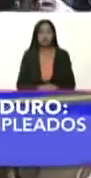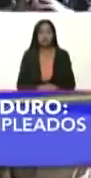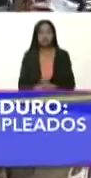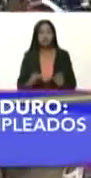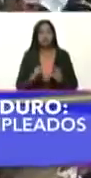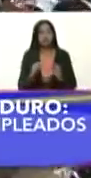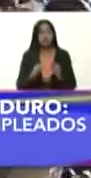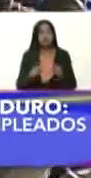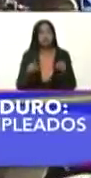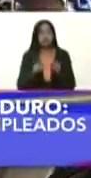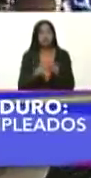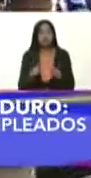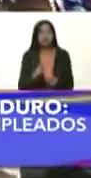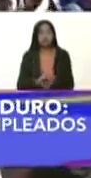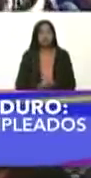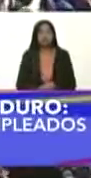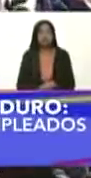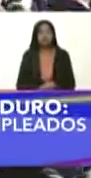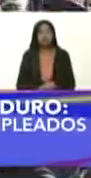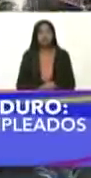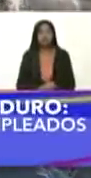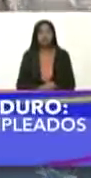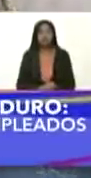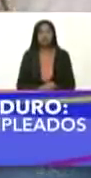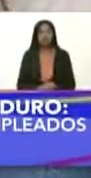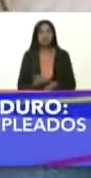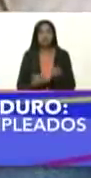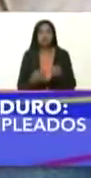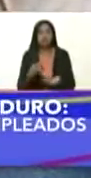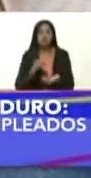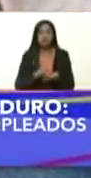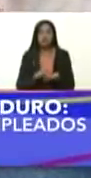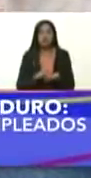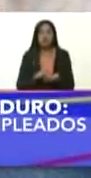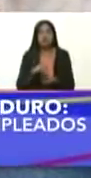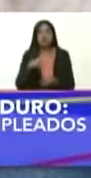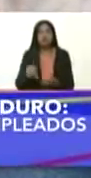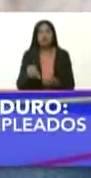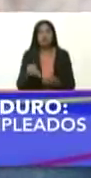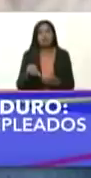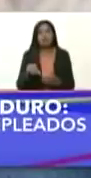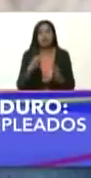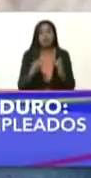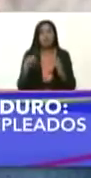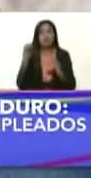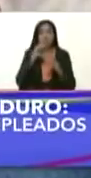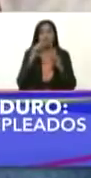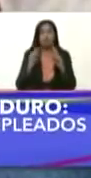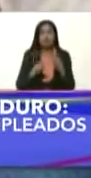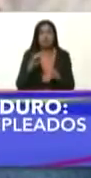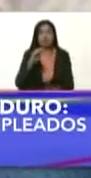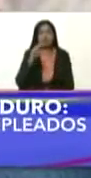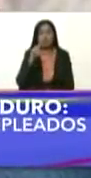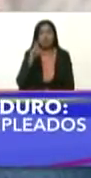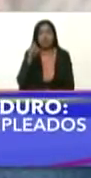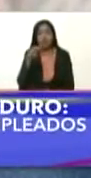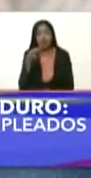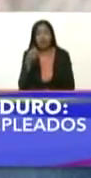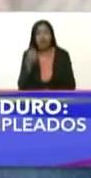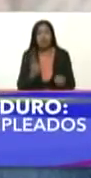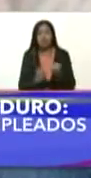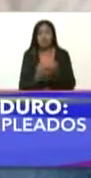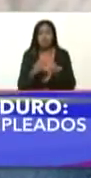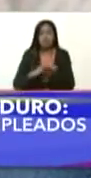Continúa, Mariani. Establecer un Estado Mayor del sector eléctrico y la CBG para consolidar los